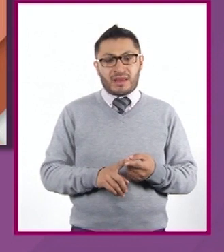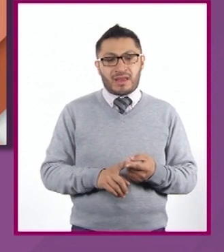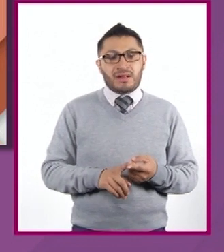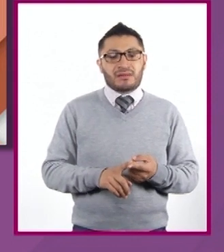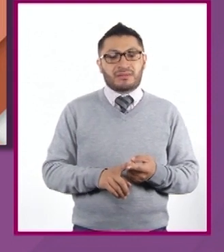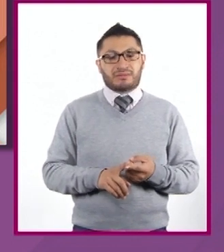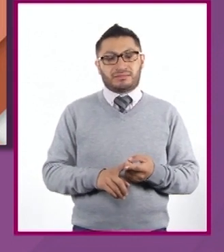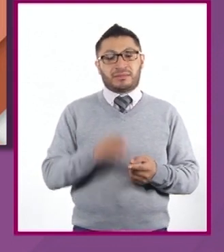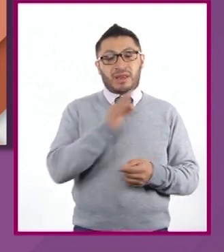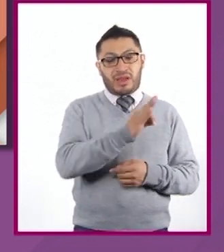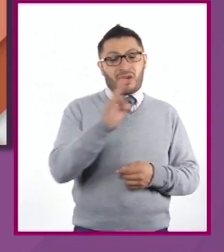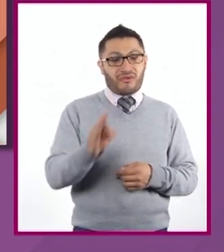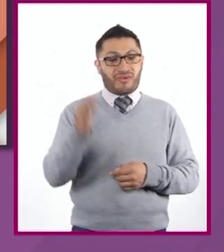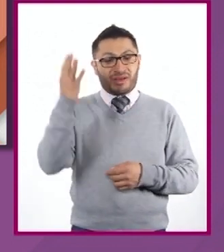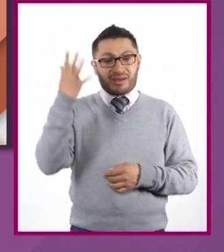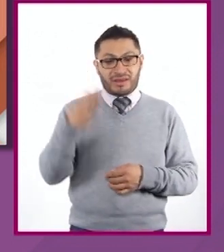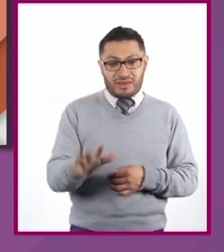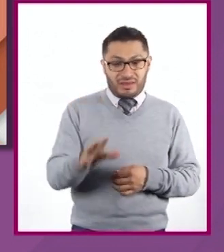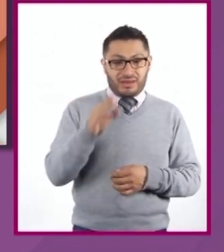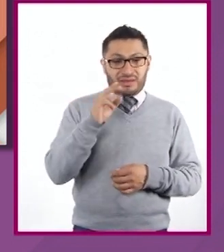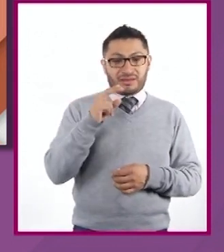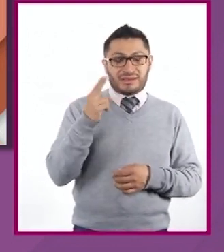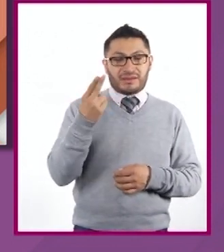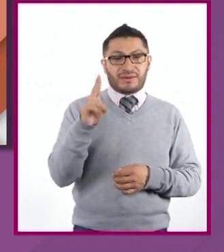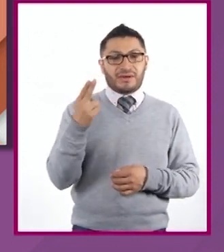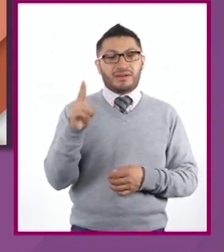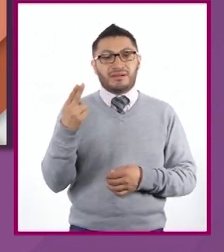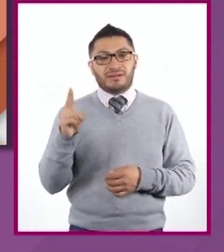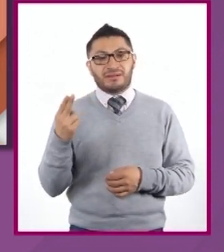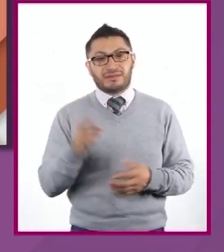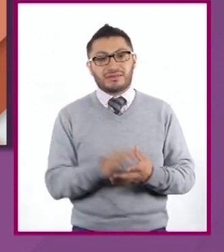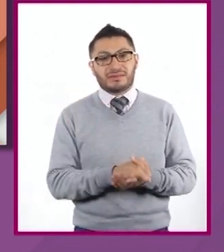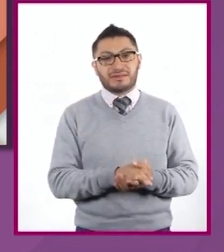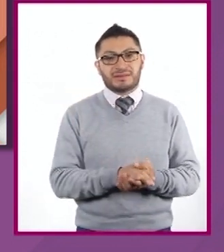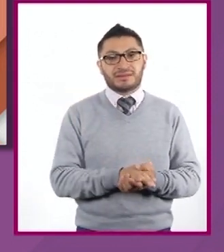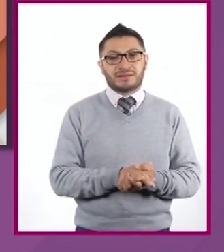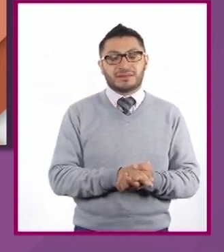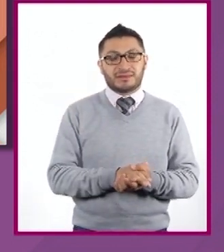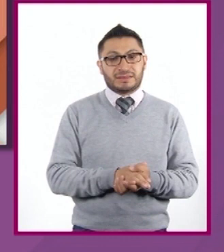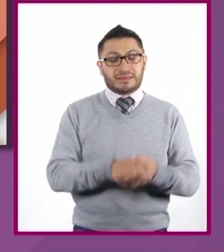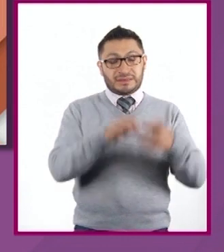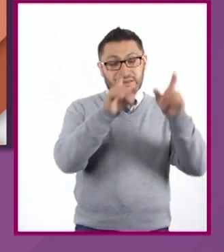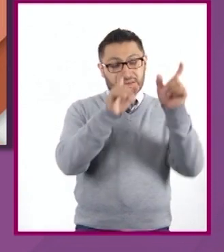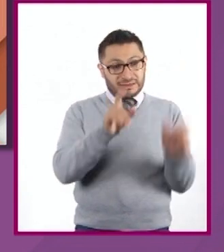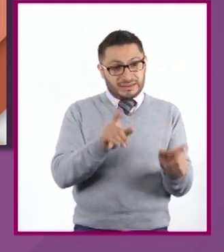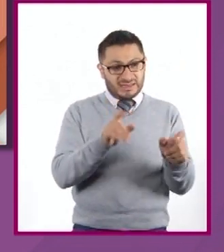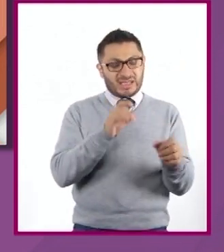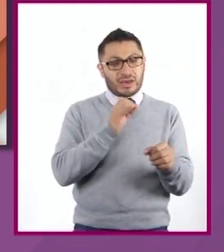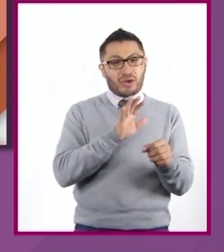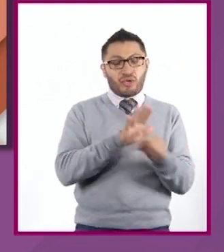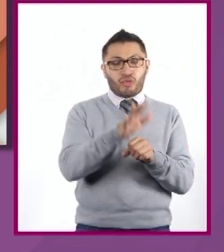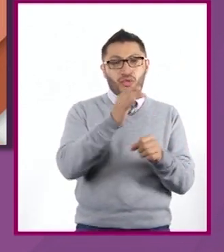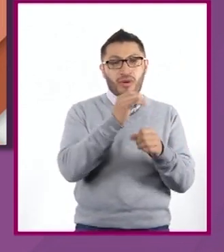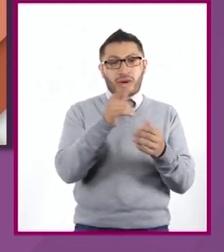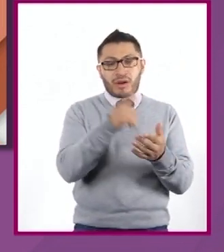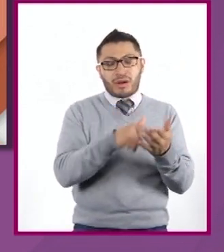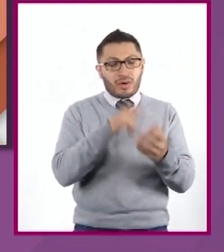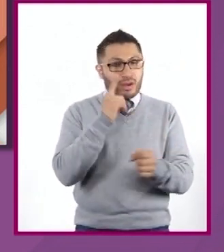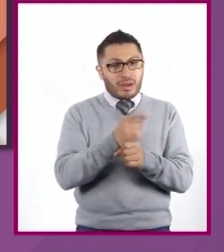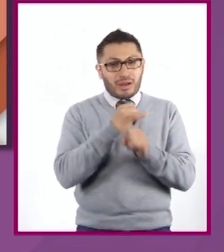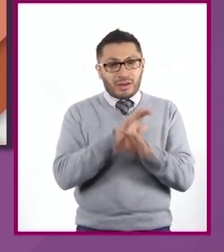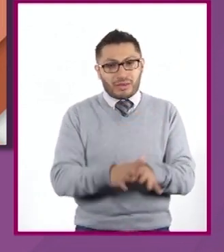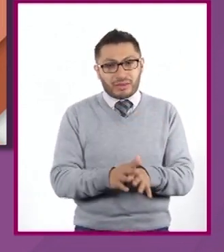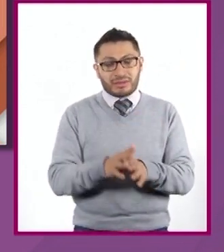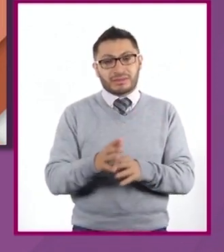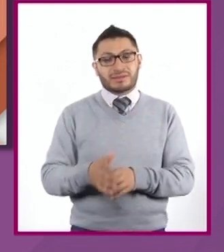noviembre. En la primera columna anotamos las fuentes de consulta que ocupamos y en la segunda columna la información